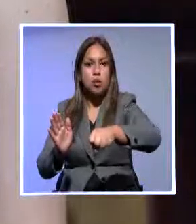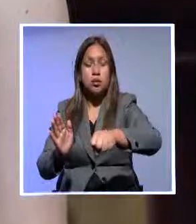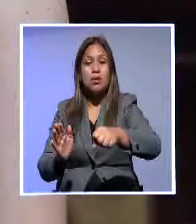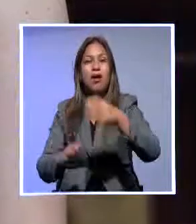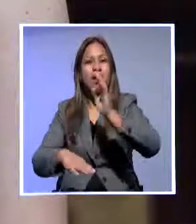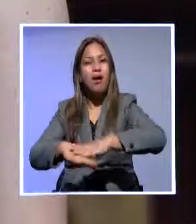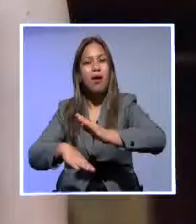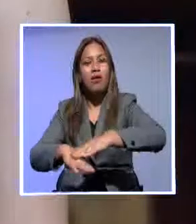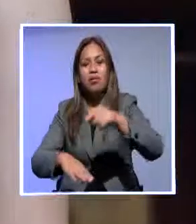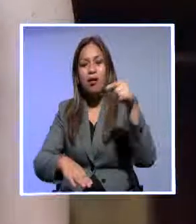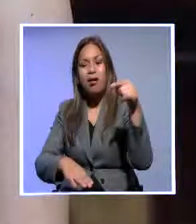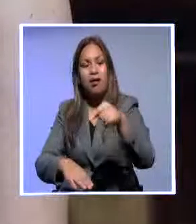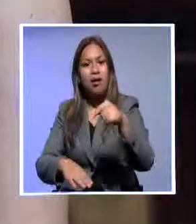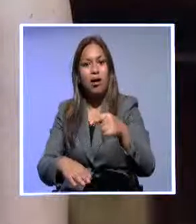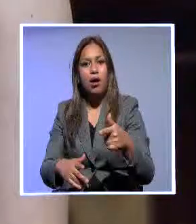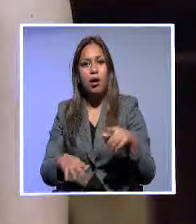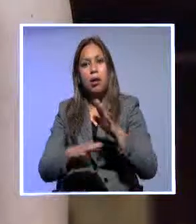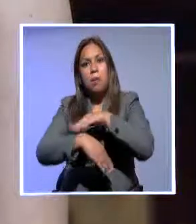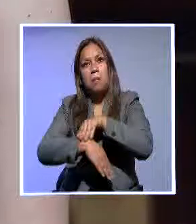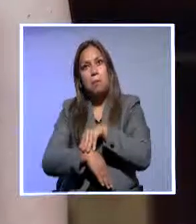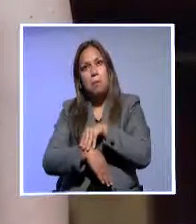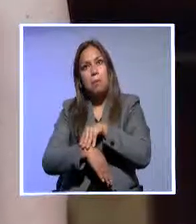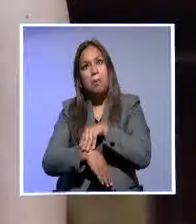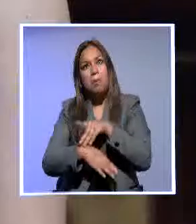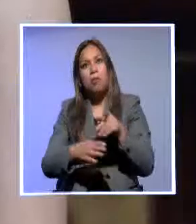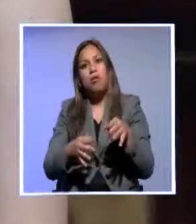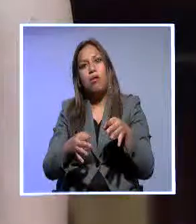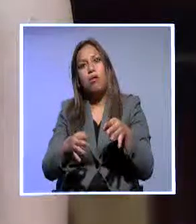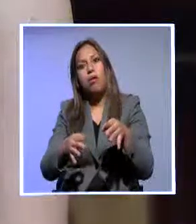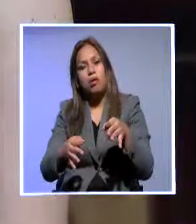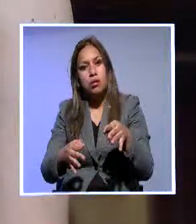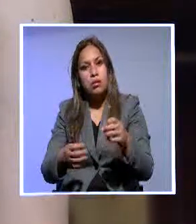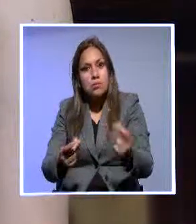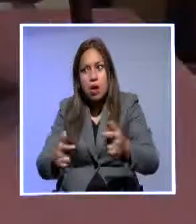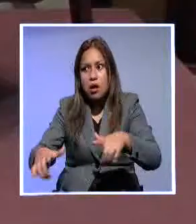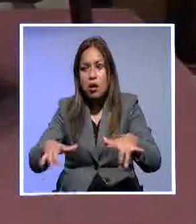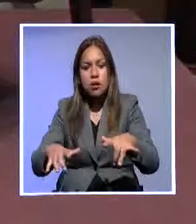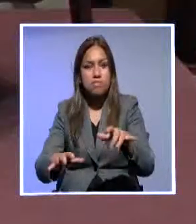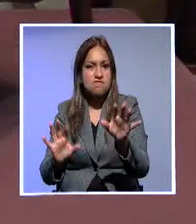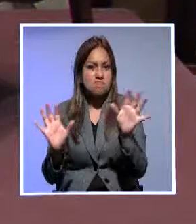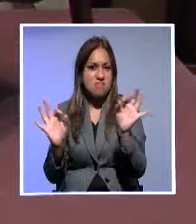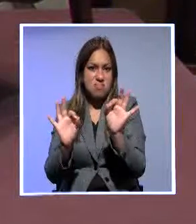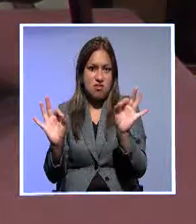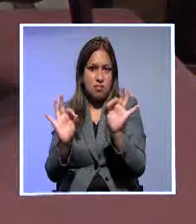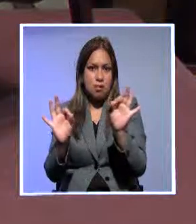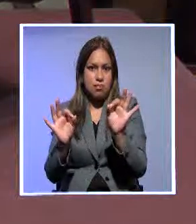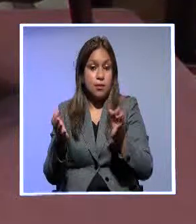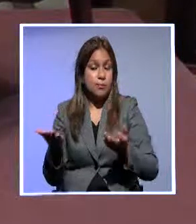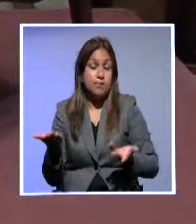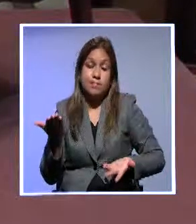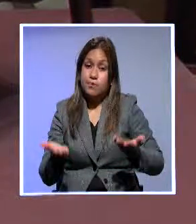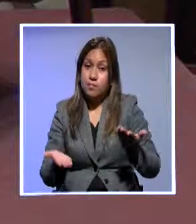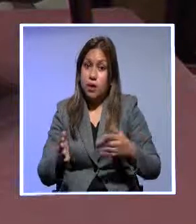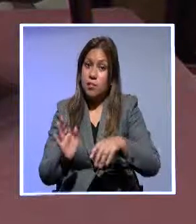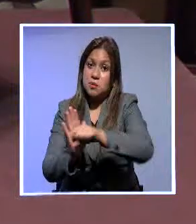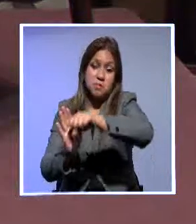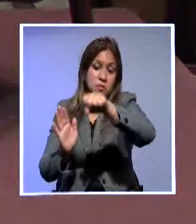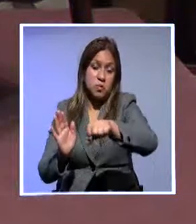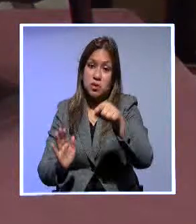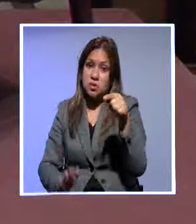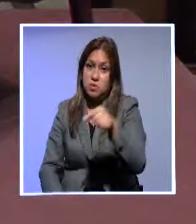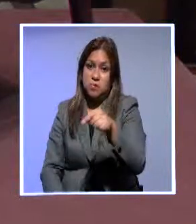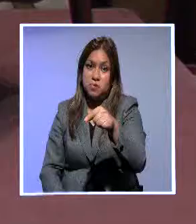en lo que tiene que ver en el caso de petroecuador de las denuncias de corrupción si han habido distintas voces